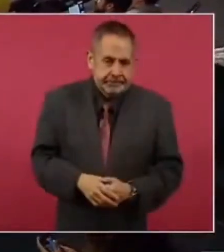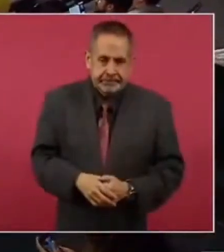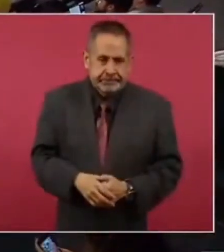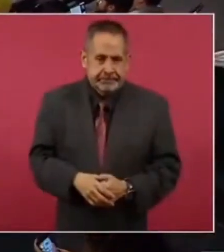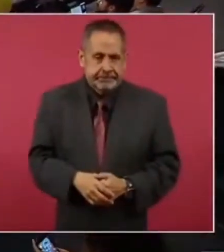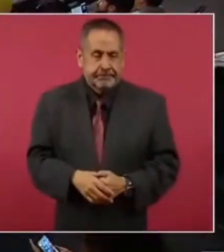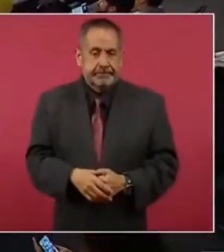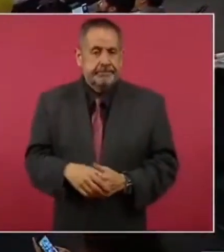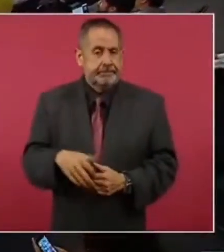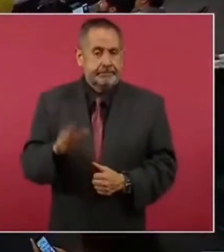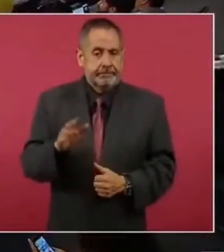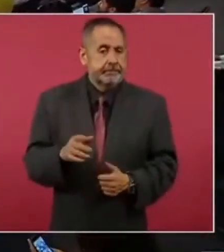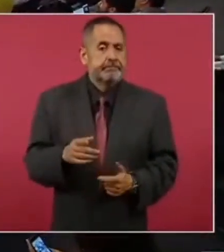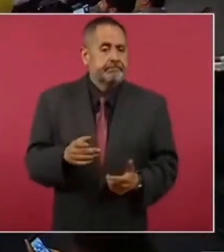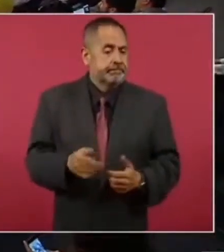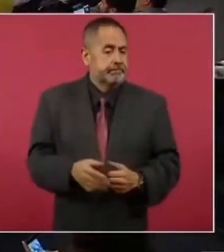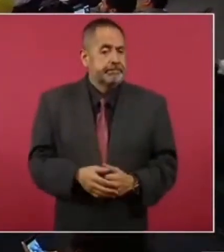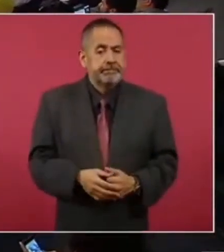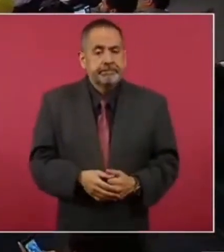Pero eso,